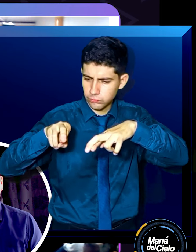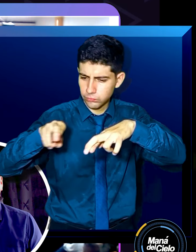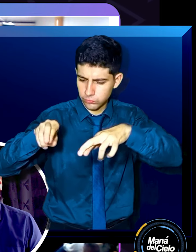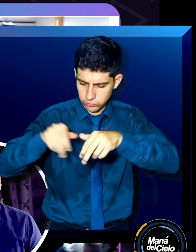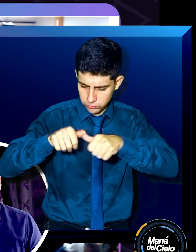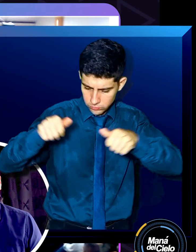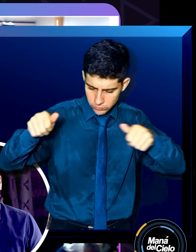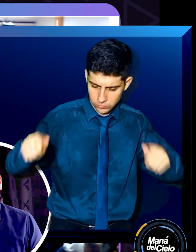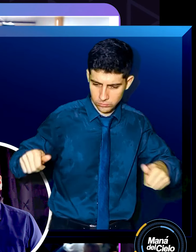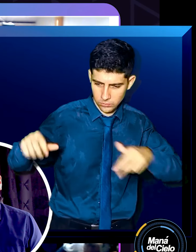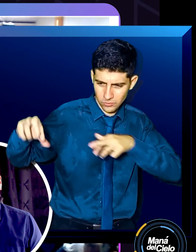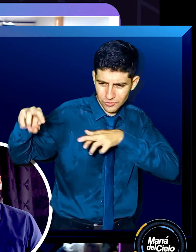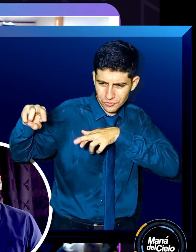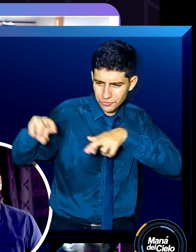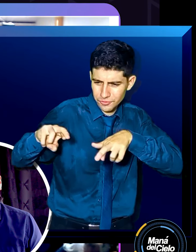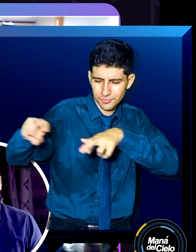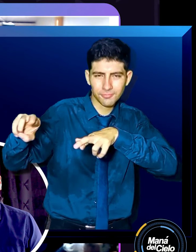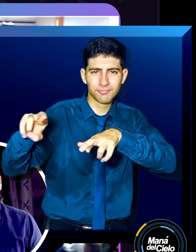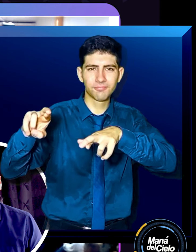del altar.